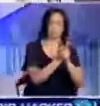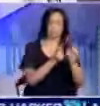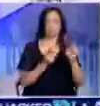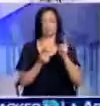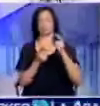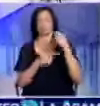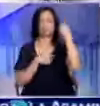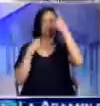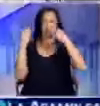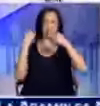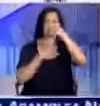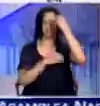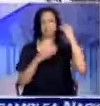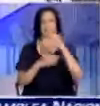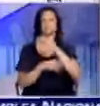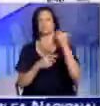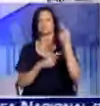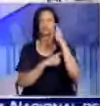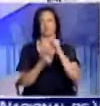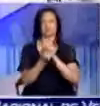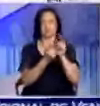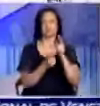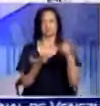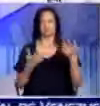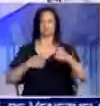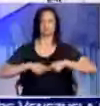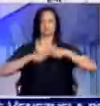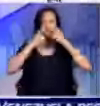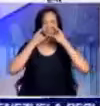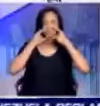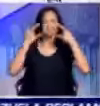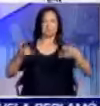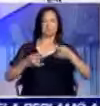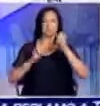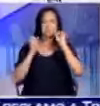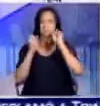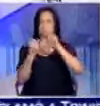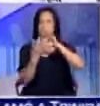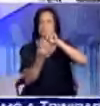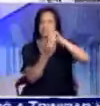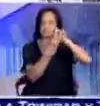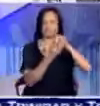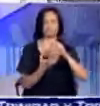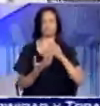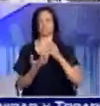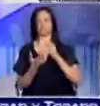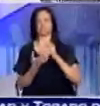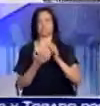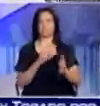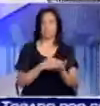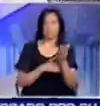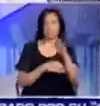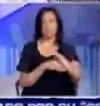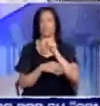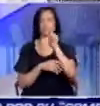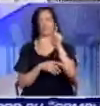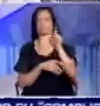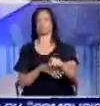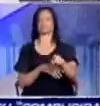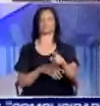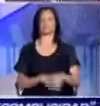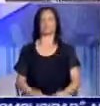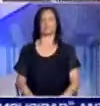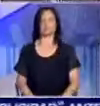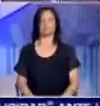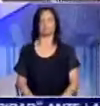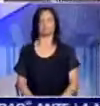los á se toquete con el otro se quite la mascarilla se escupa todo eso lo que no se